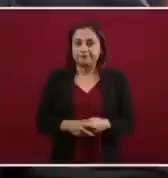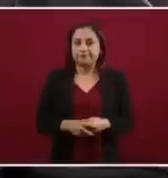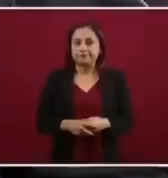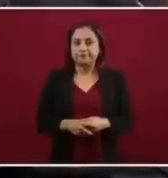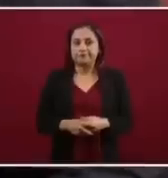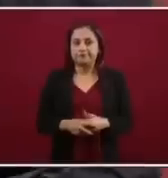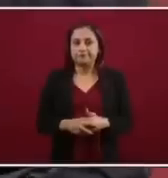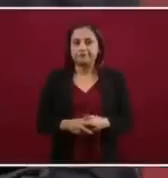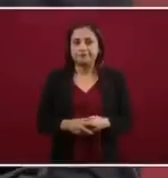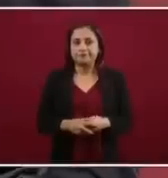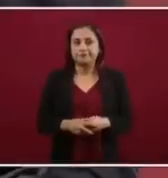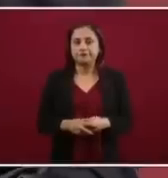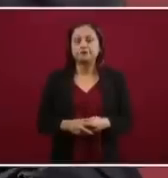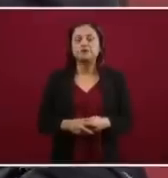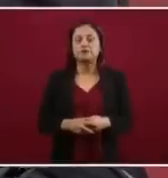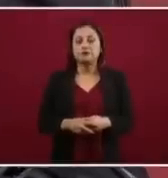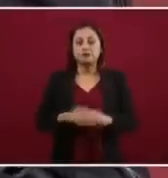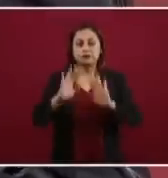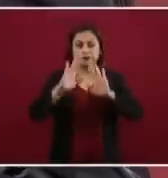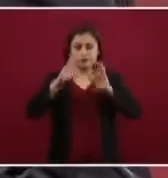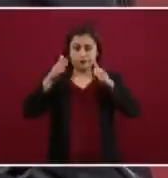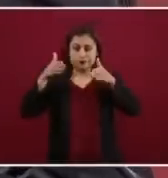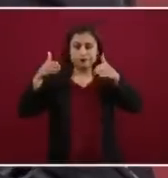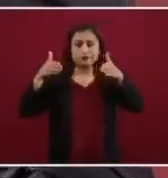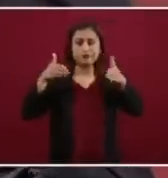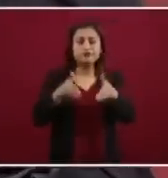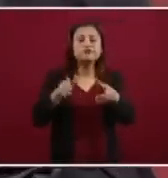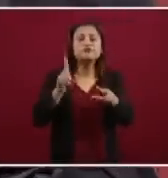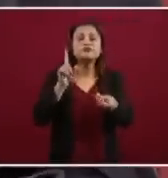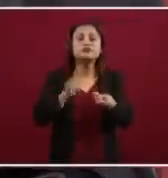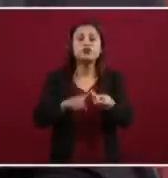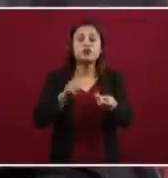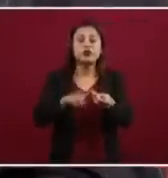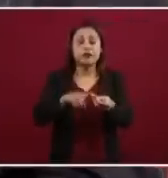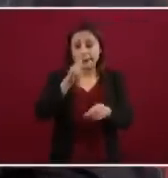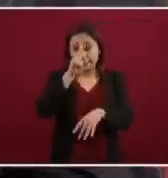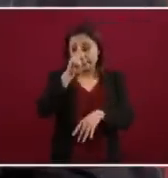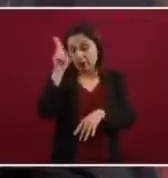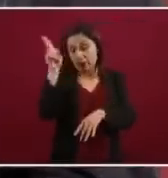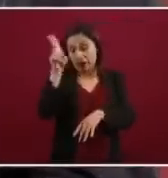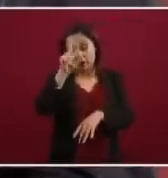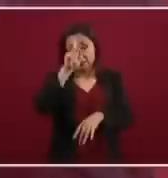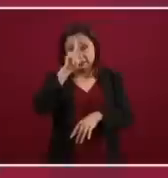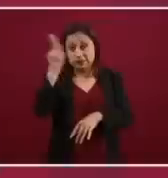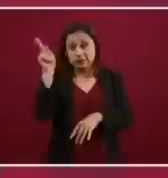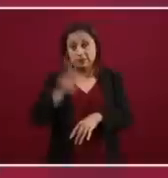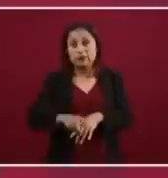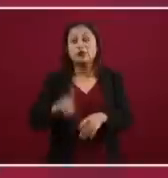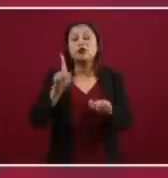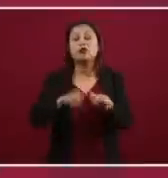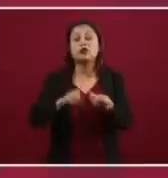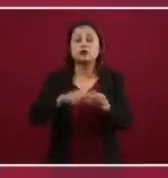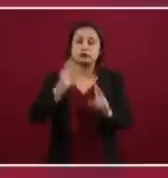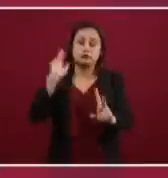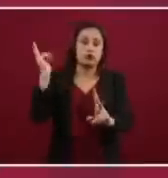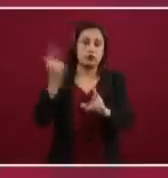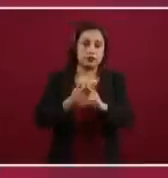Está muy focalizada la violencia de este tipo, de